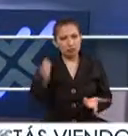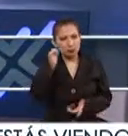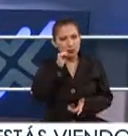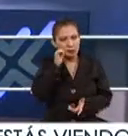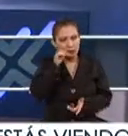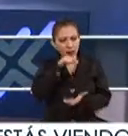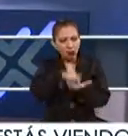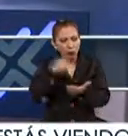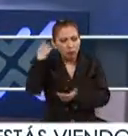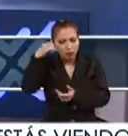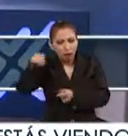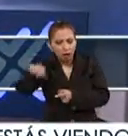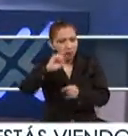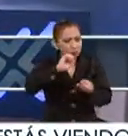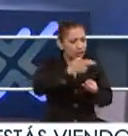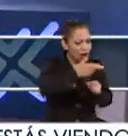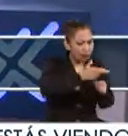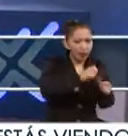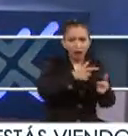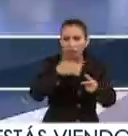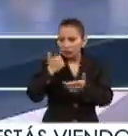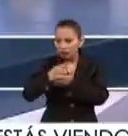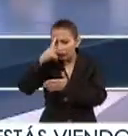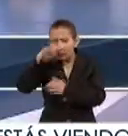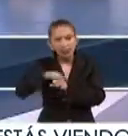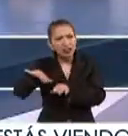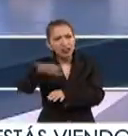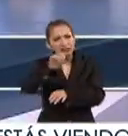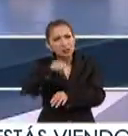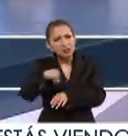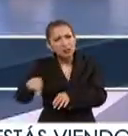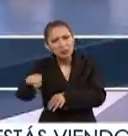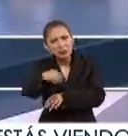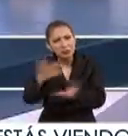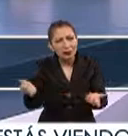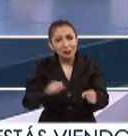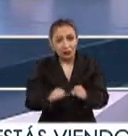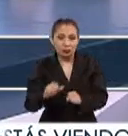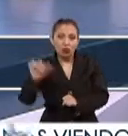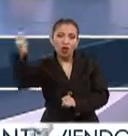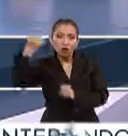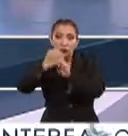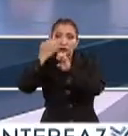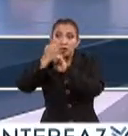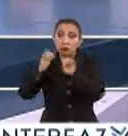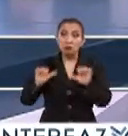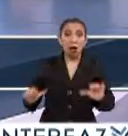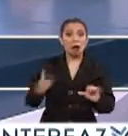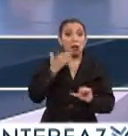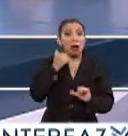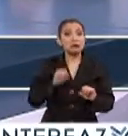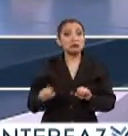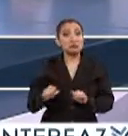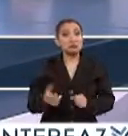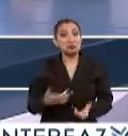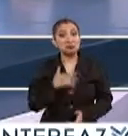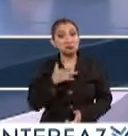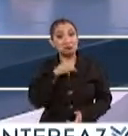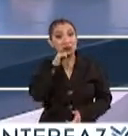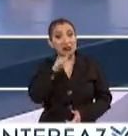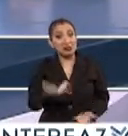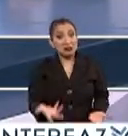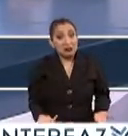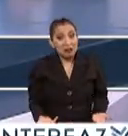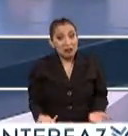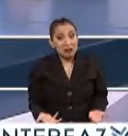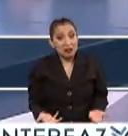esa zona de Oaxaca, Chiapas, la Ciudad de México, y que por fortuna otros estados pues, prácticamente nunca resienten un